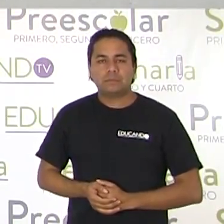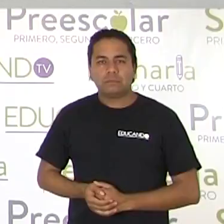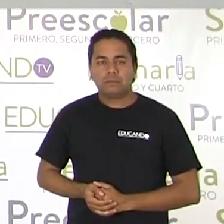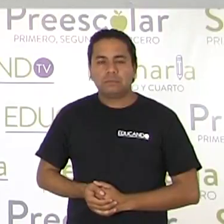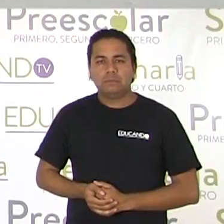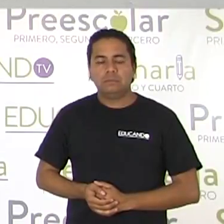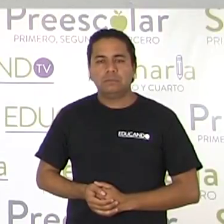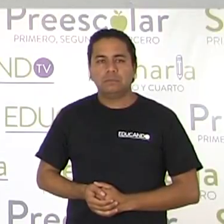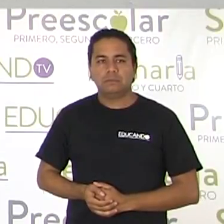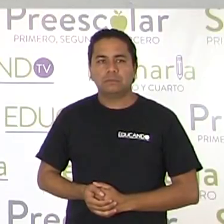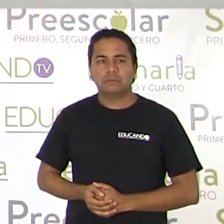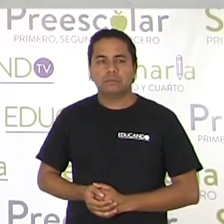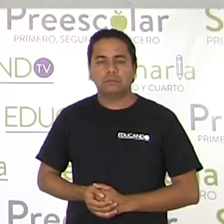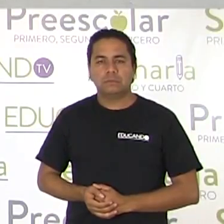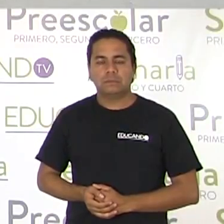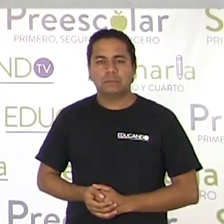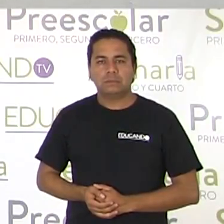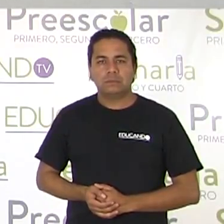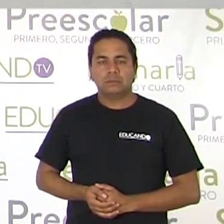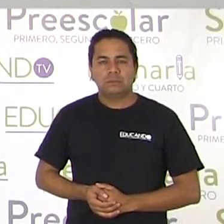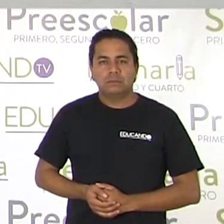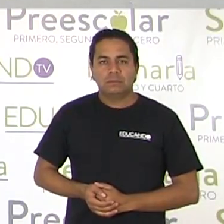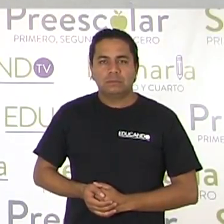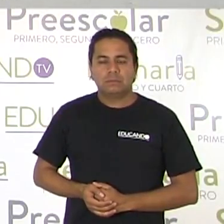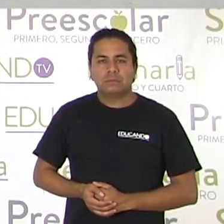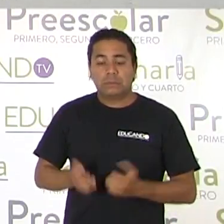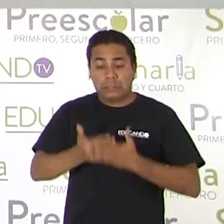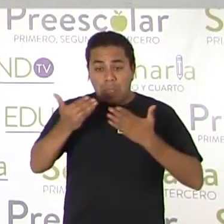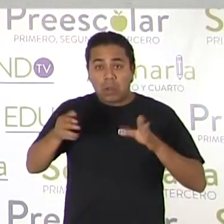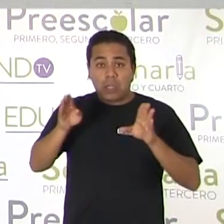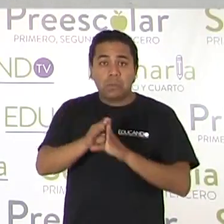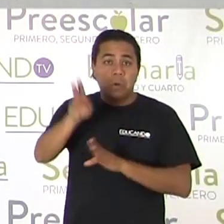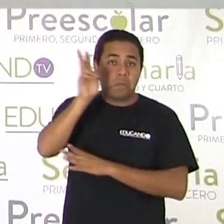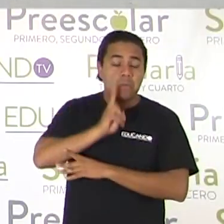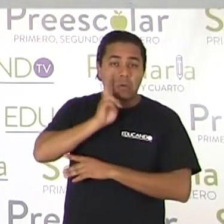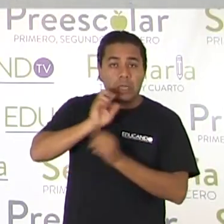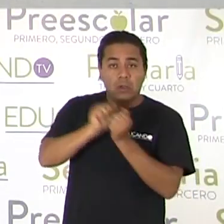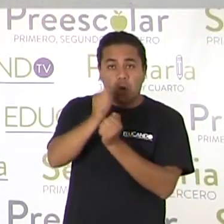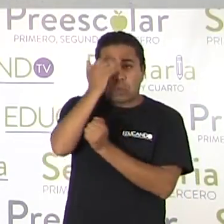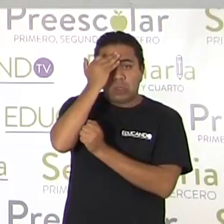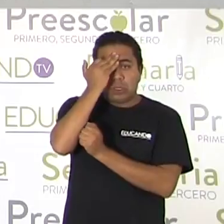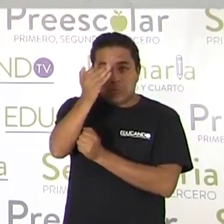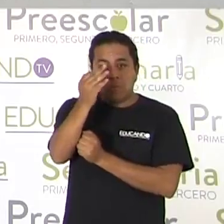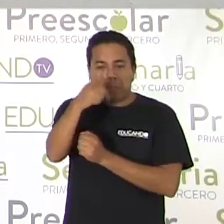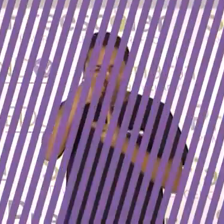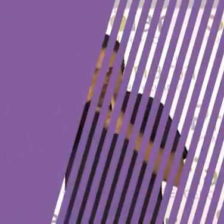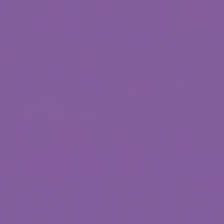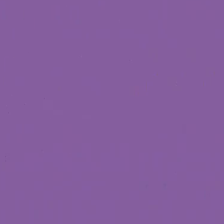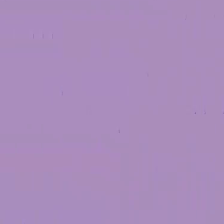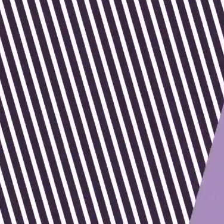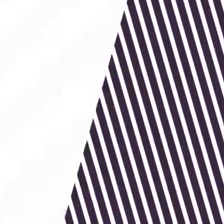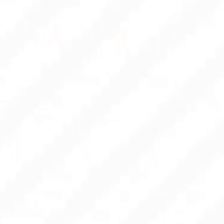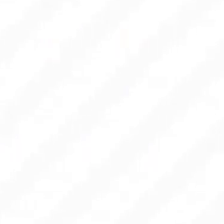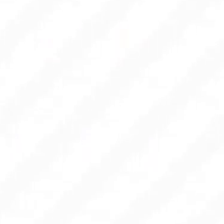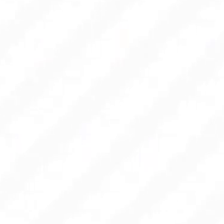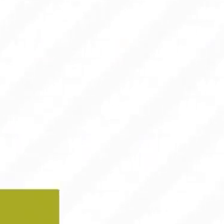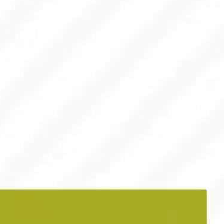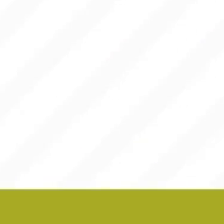hacerle para calcular ahora sí el tiempo ya desarrollando un algoritmo y con un poco más de precisión?